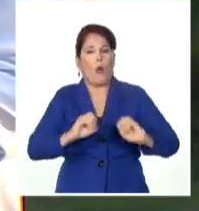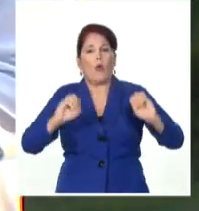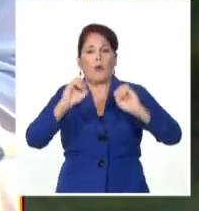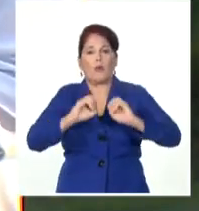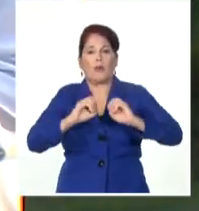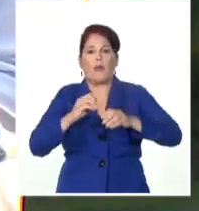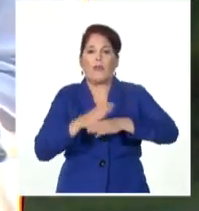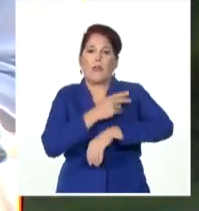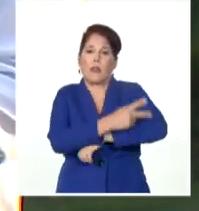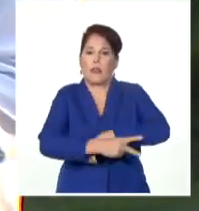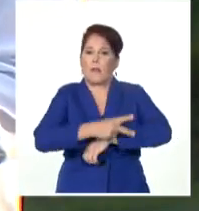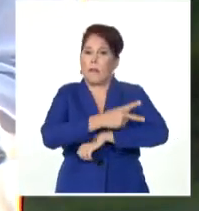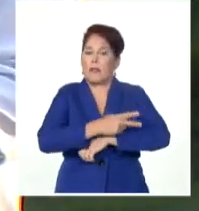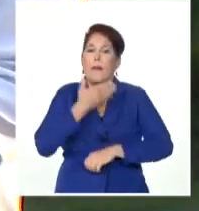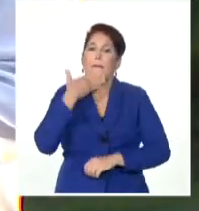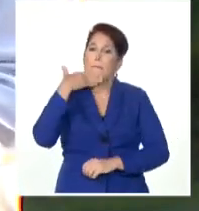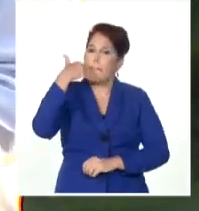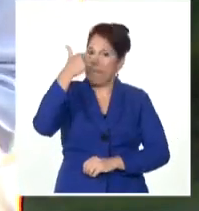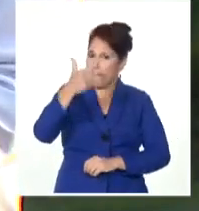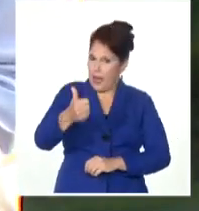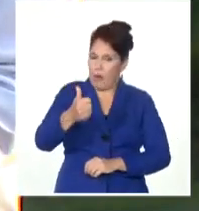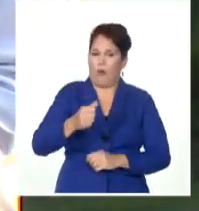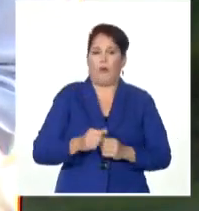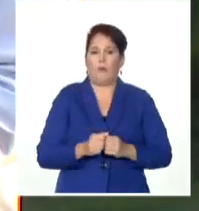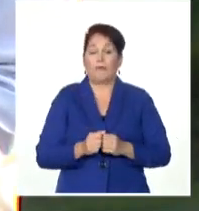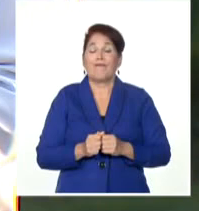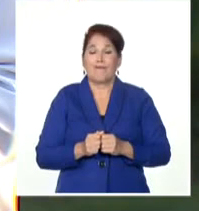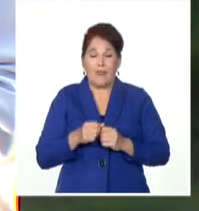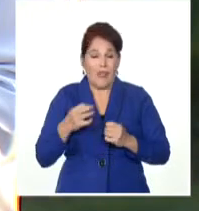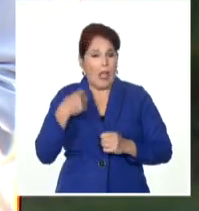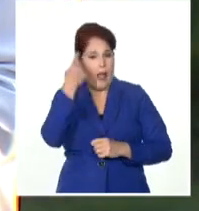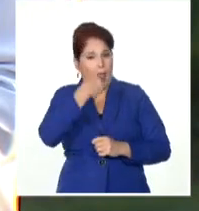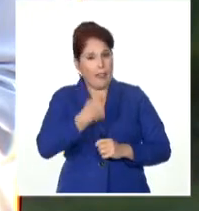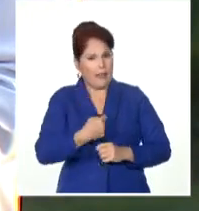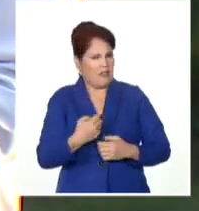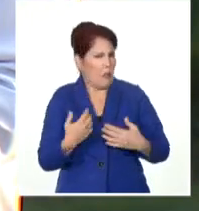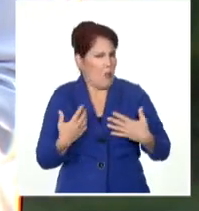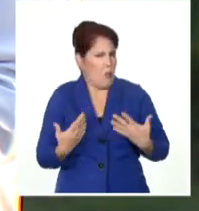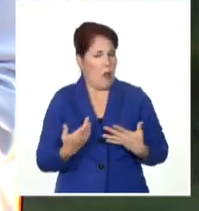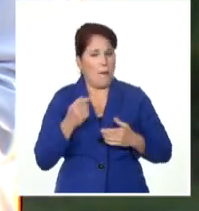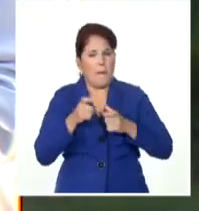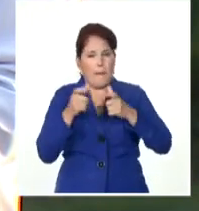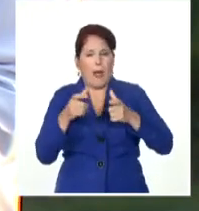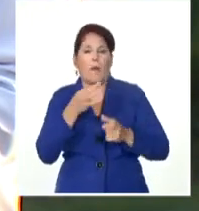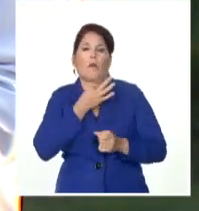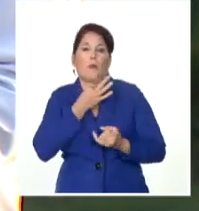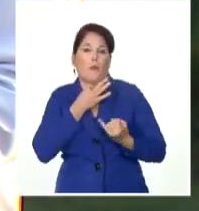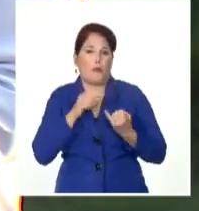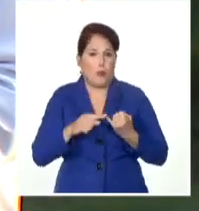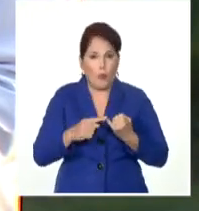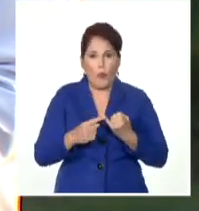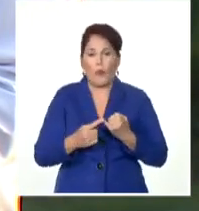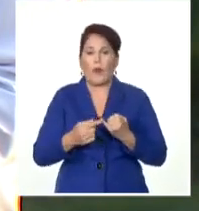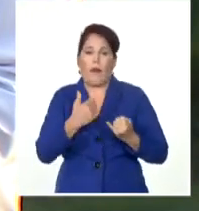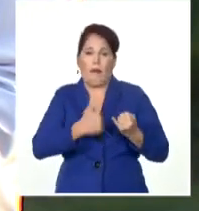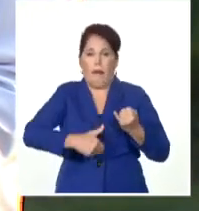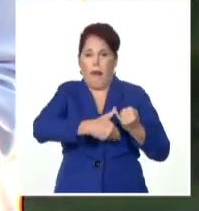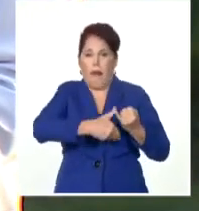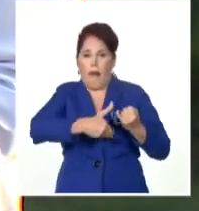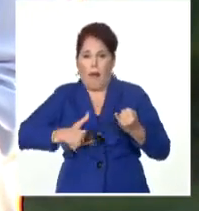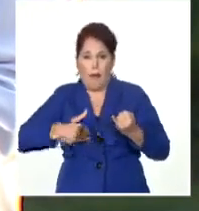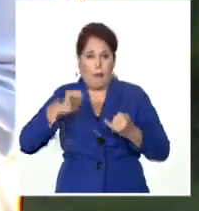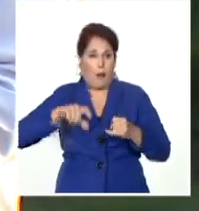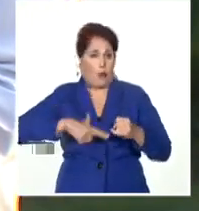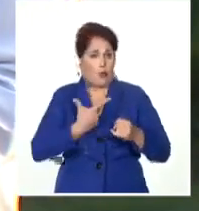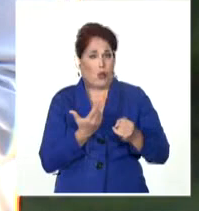internacional cada vez más injusto y caracterizado por el incremento de la miseria, la pobreza, la